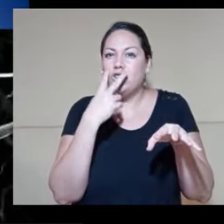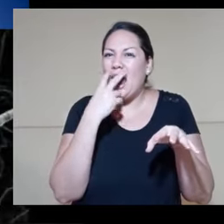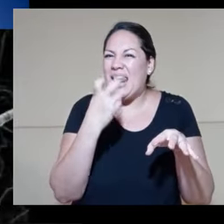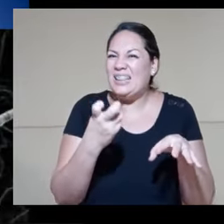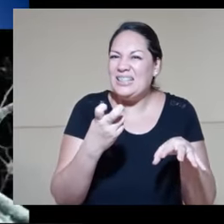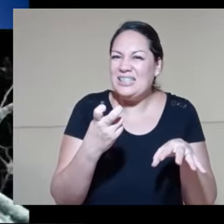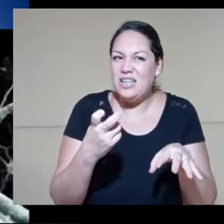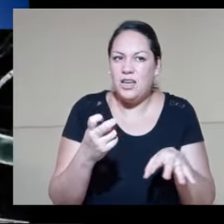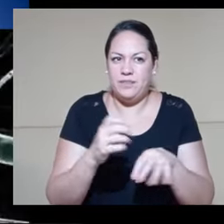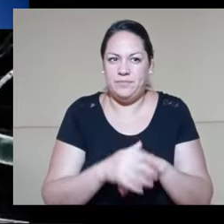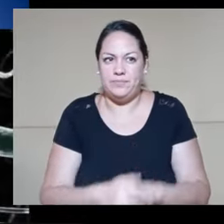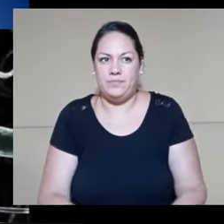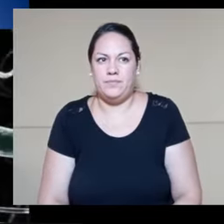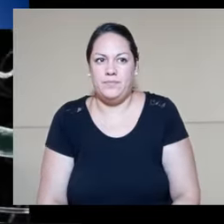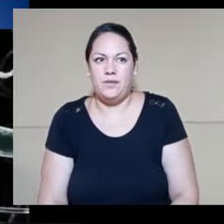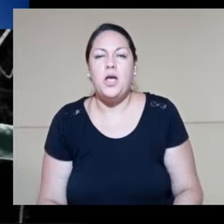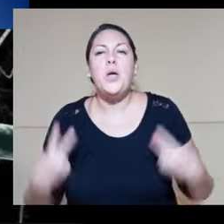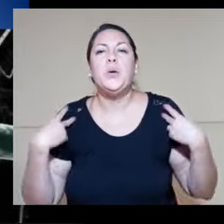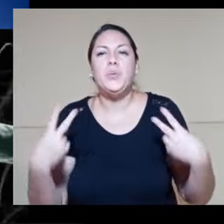enciende.